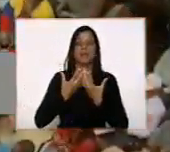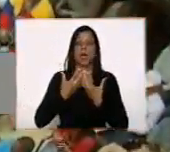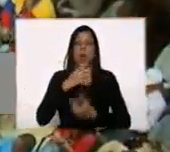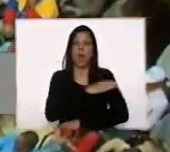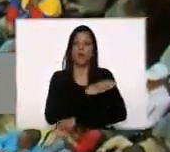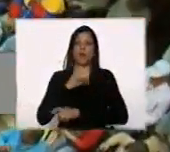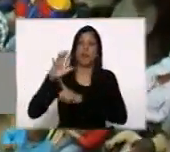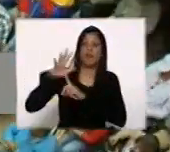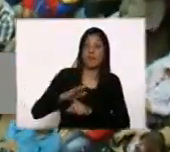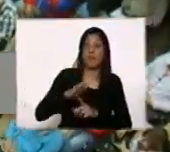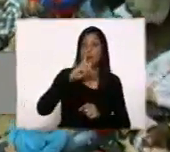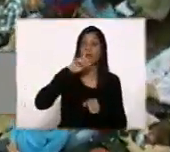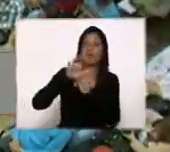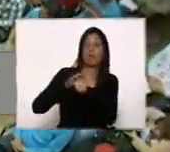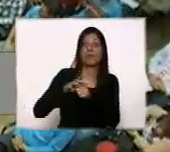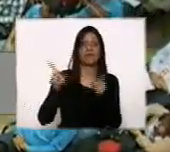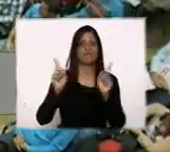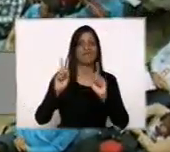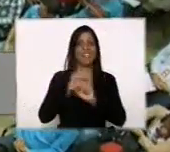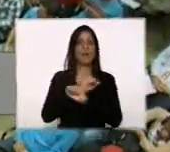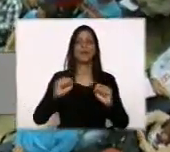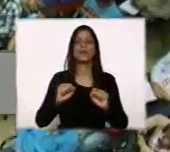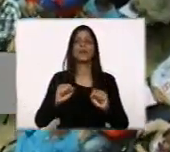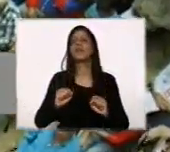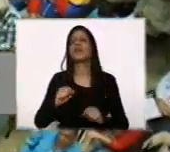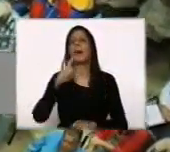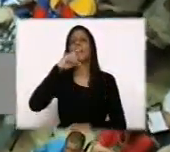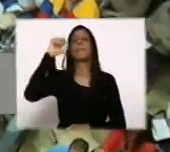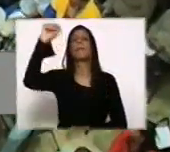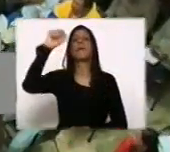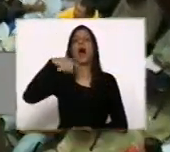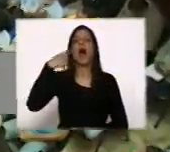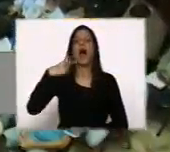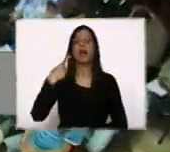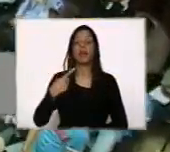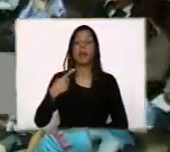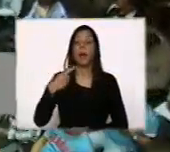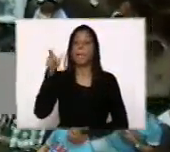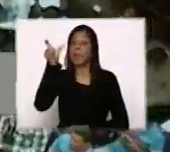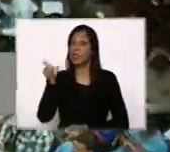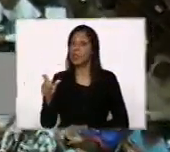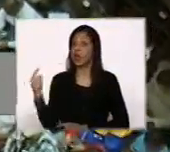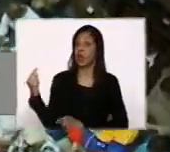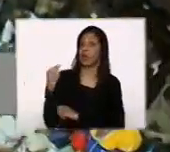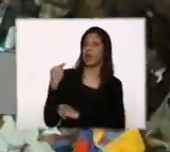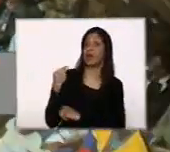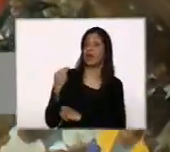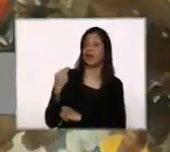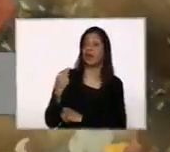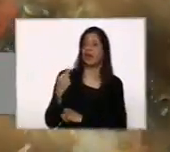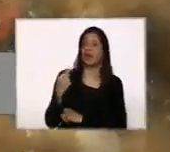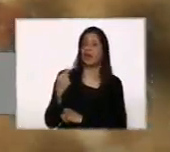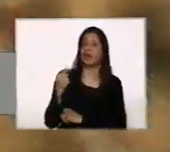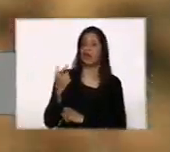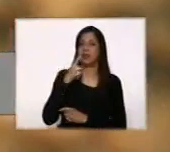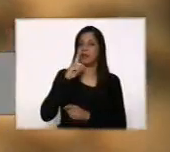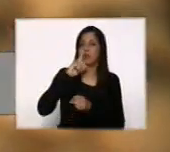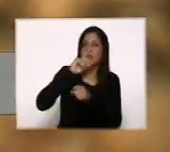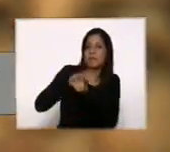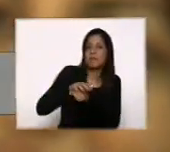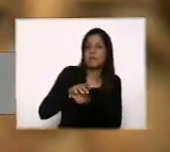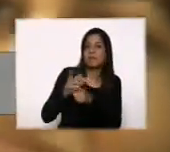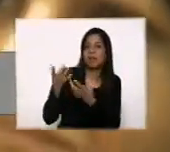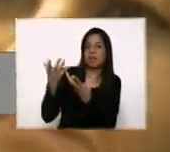eliminarlo. Como dice nuestro presidente Nicolás Maduro, y al que se atreva, se seca. Él lo ha